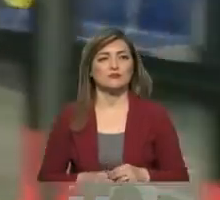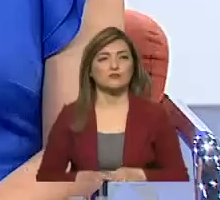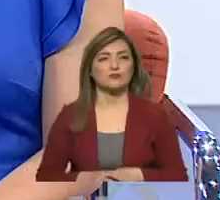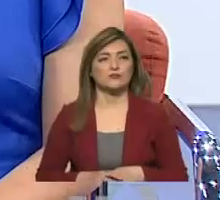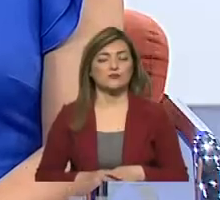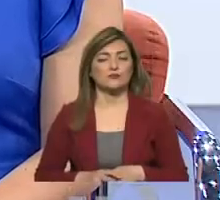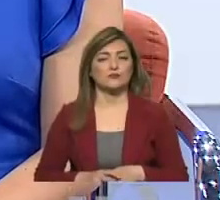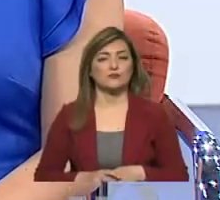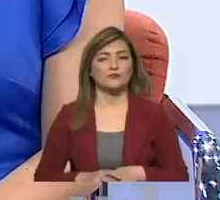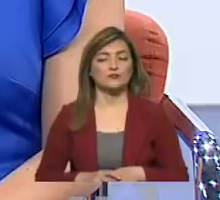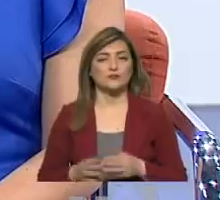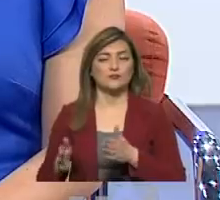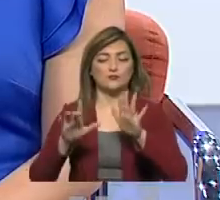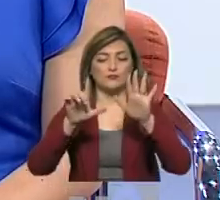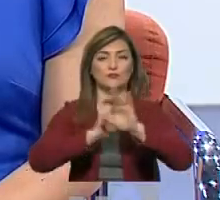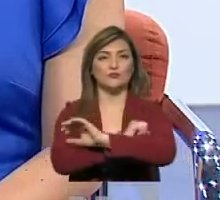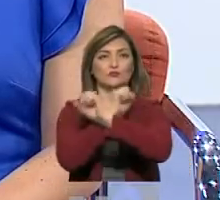horas.